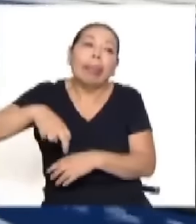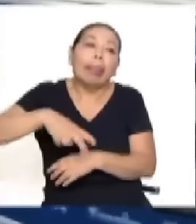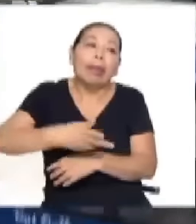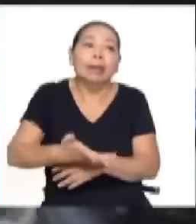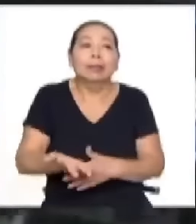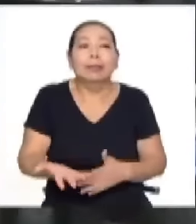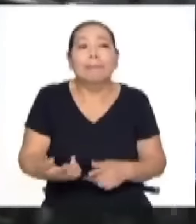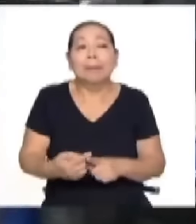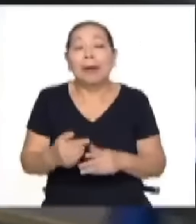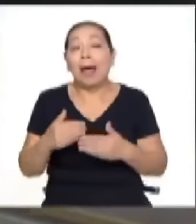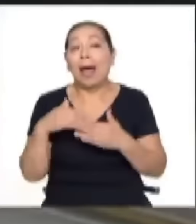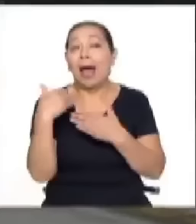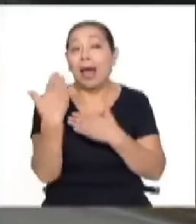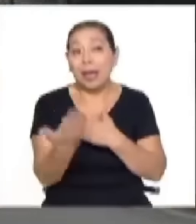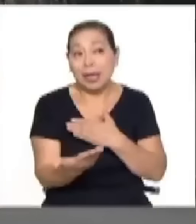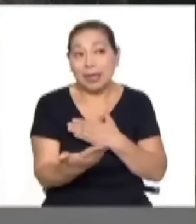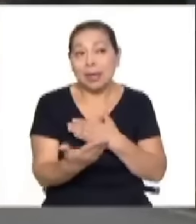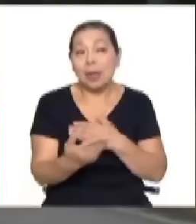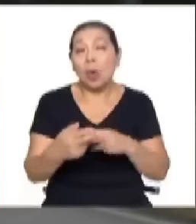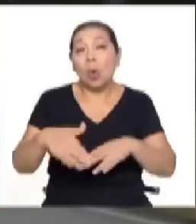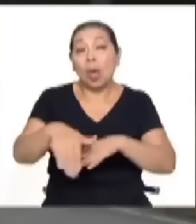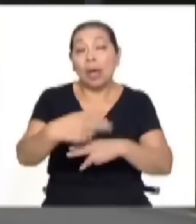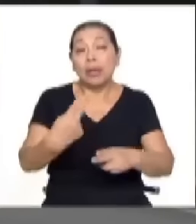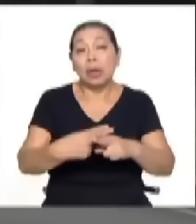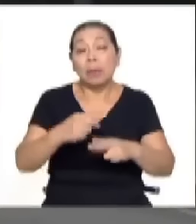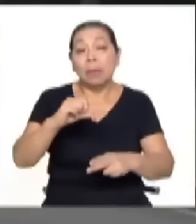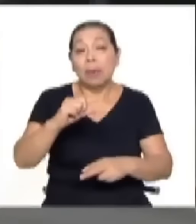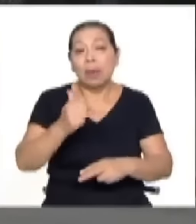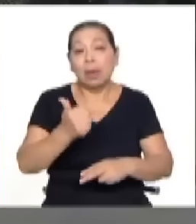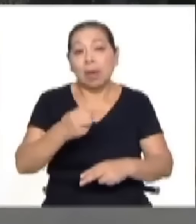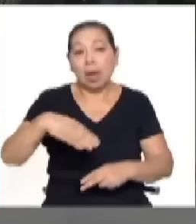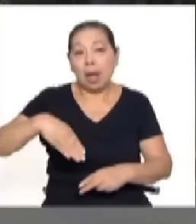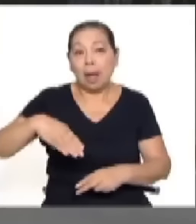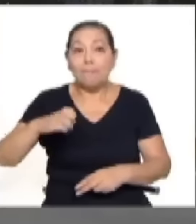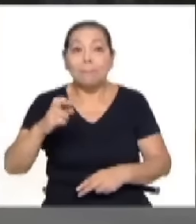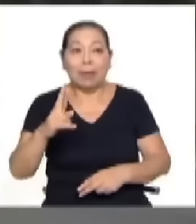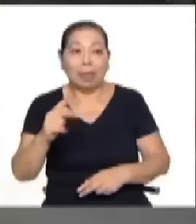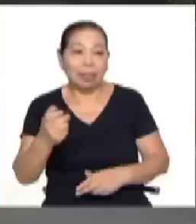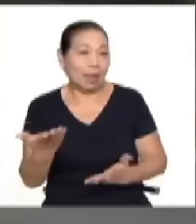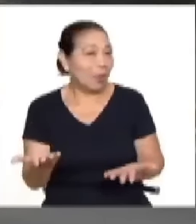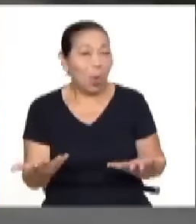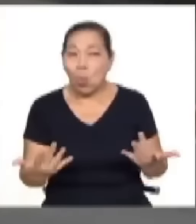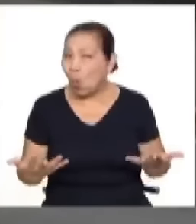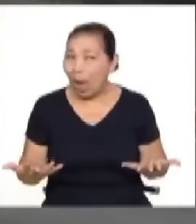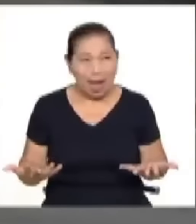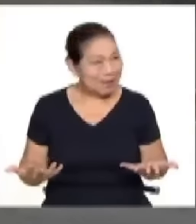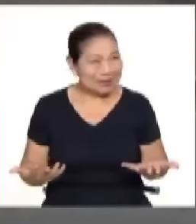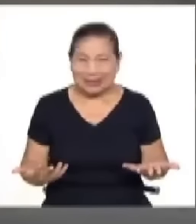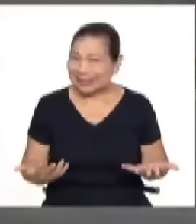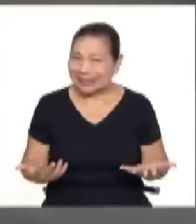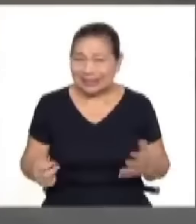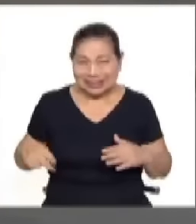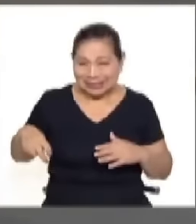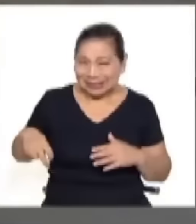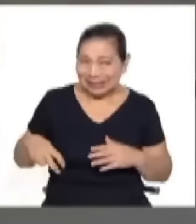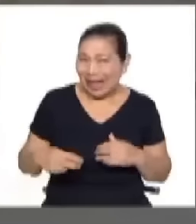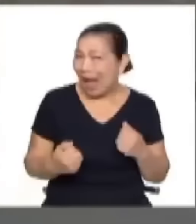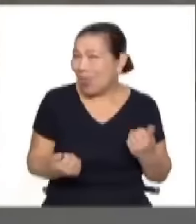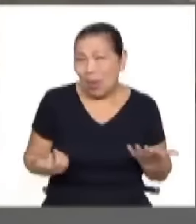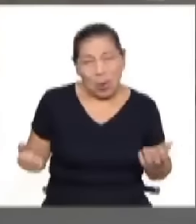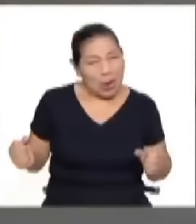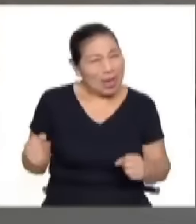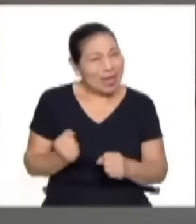del terminal pesquero, frente a la avenida Gambetta, y tienen que cruzar el puente caminando. No hay forma de cruzar con